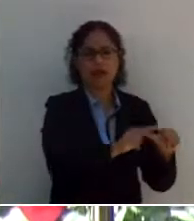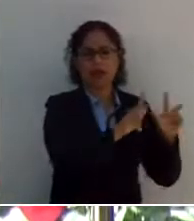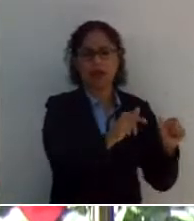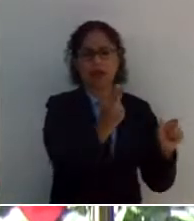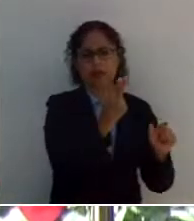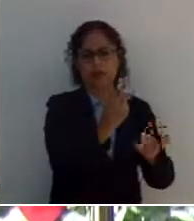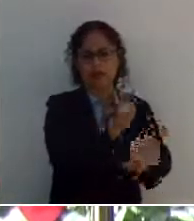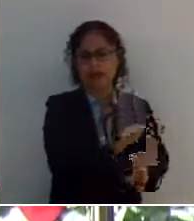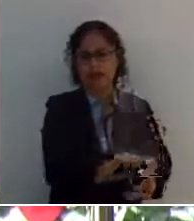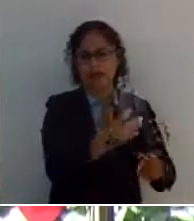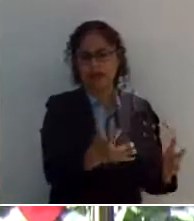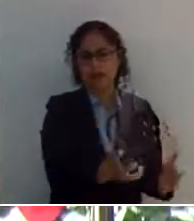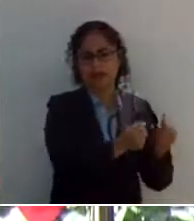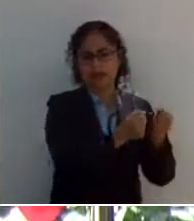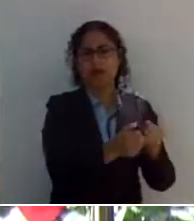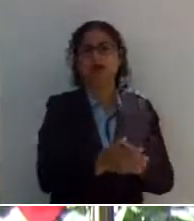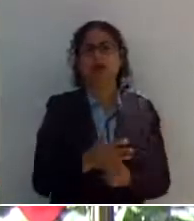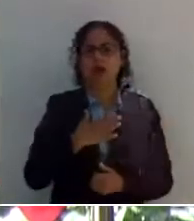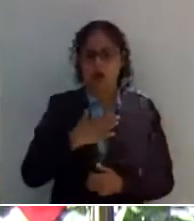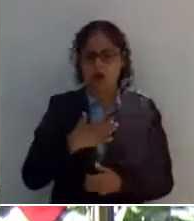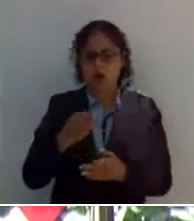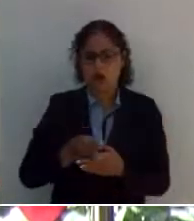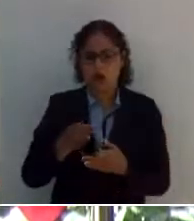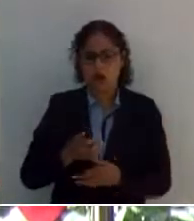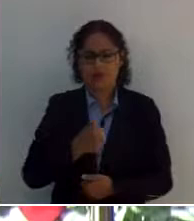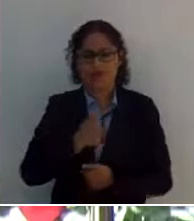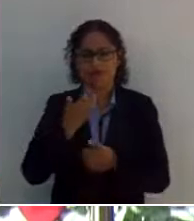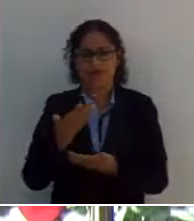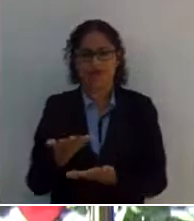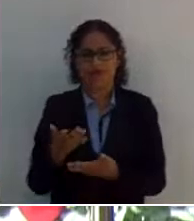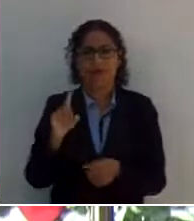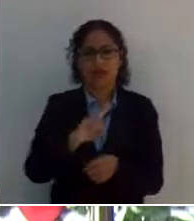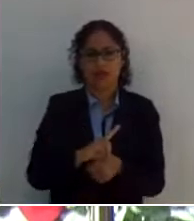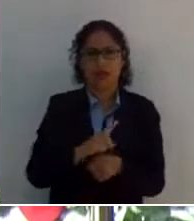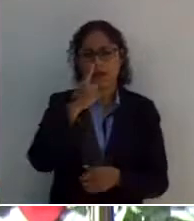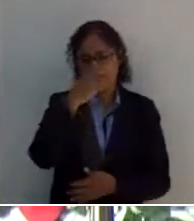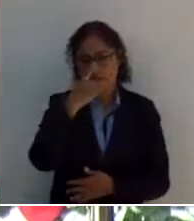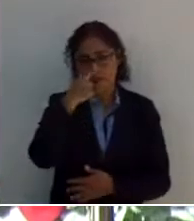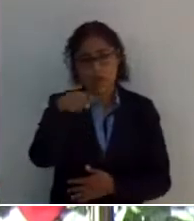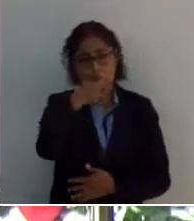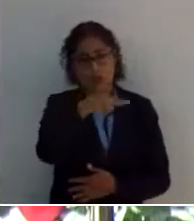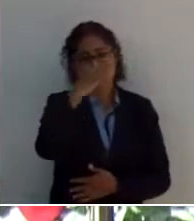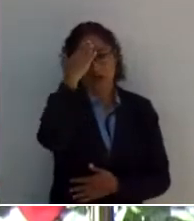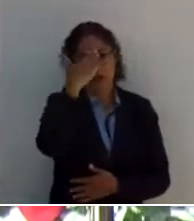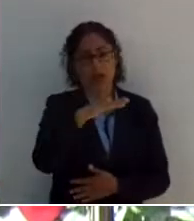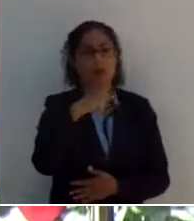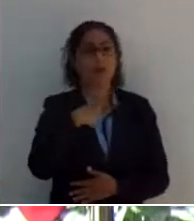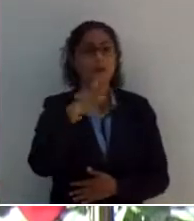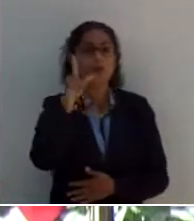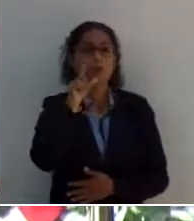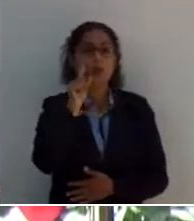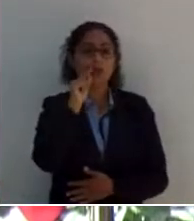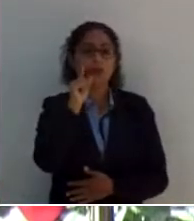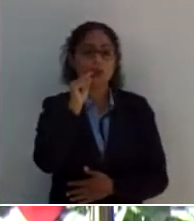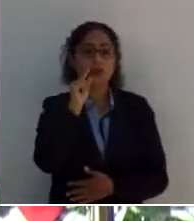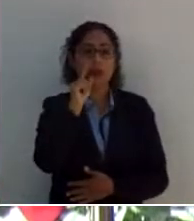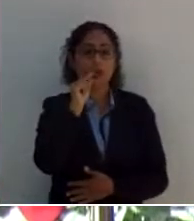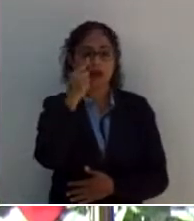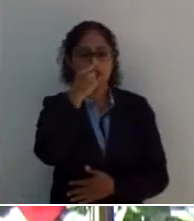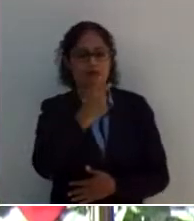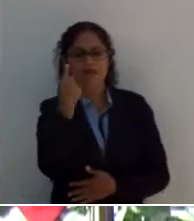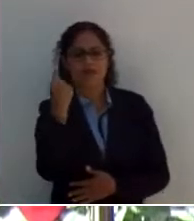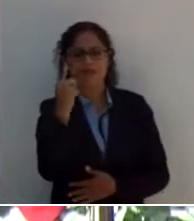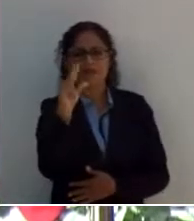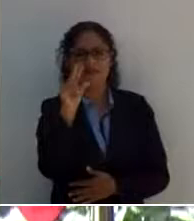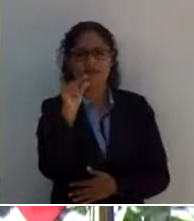familiares. Quise contarles esto para que sepan que ser elemento de la Policía Michoacán tiene un solo